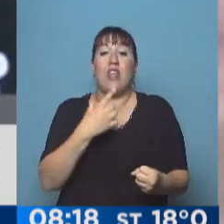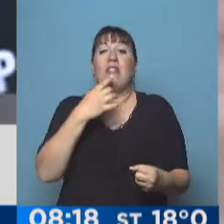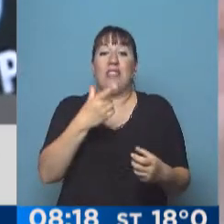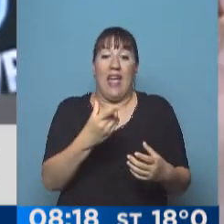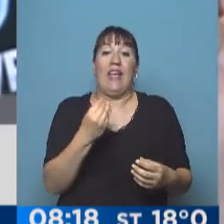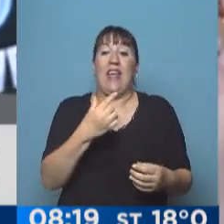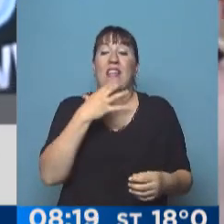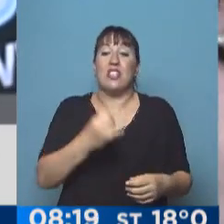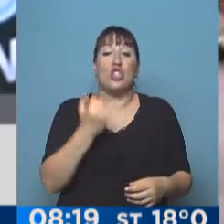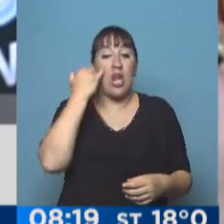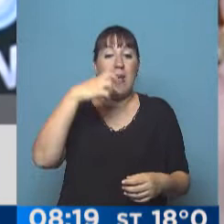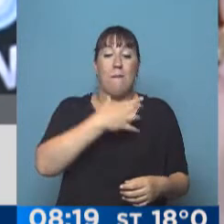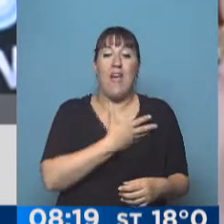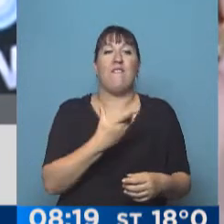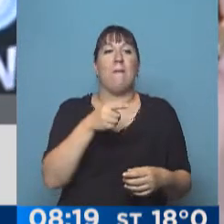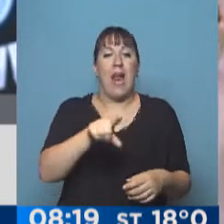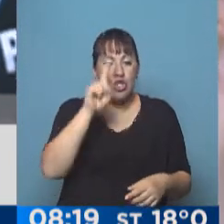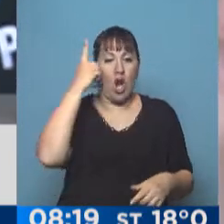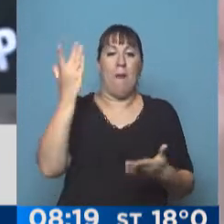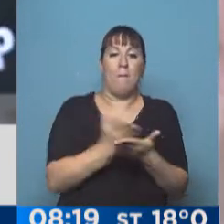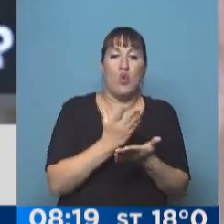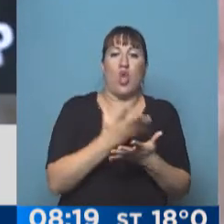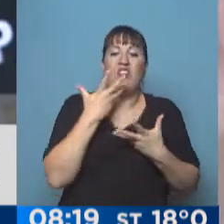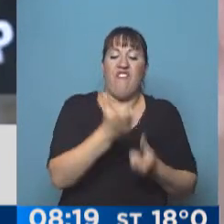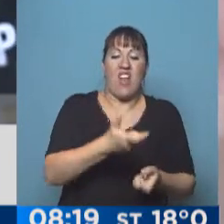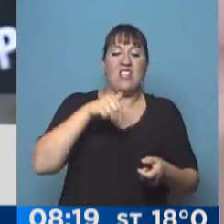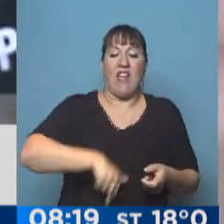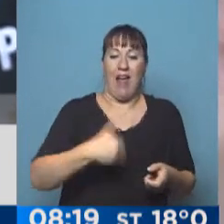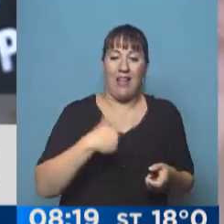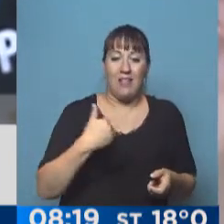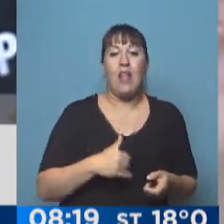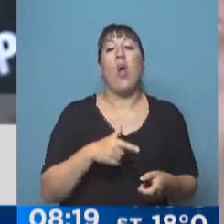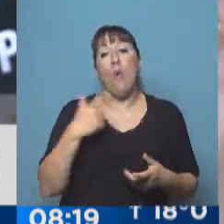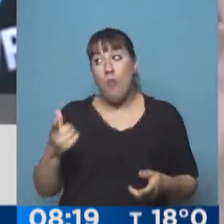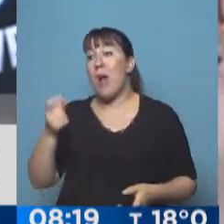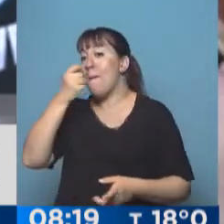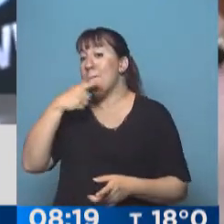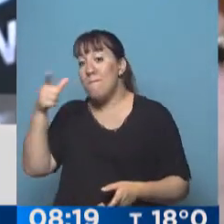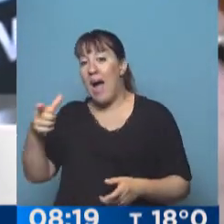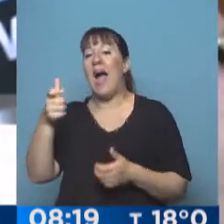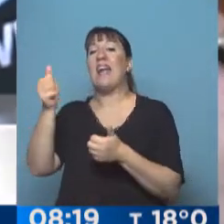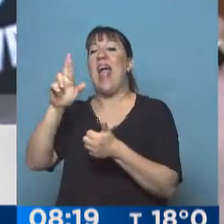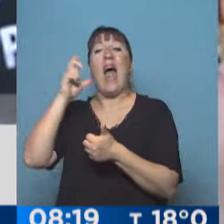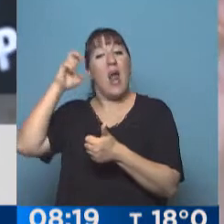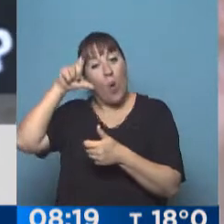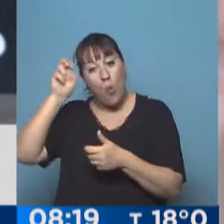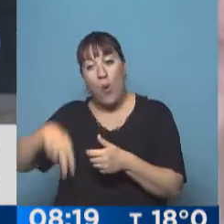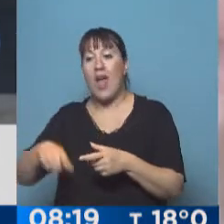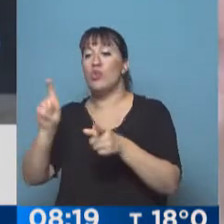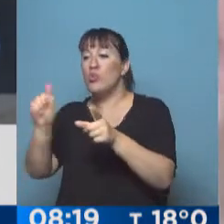como corresponde para el autoabastecimiento y la defensa de los intereses de los argentinos bueno macri aranguren y todo su grupo como